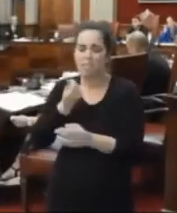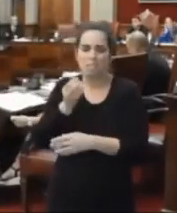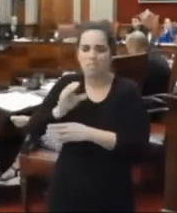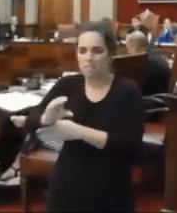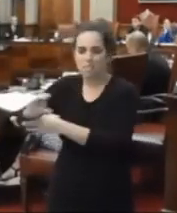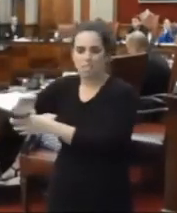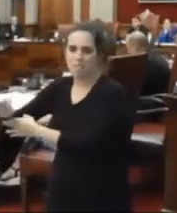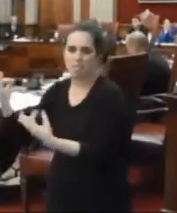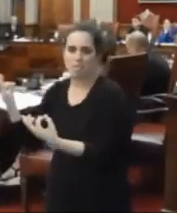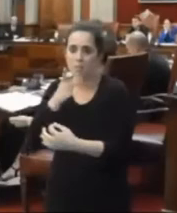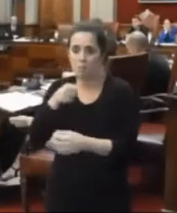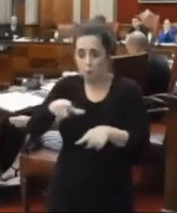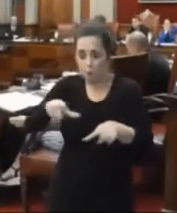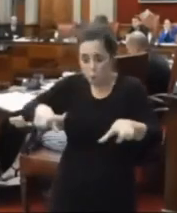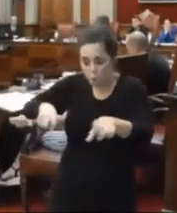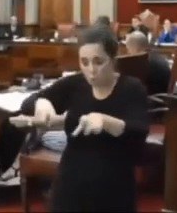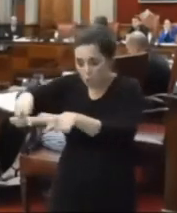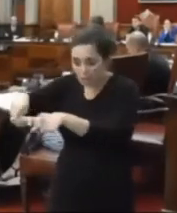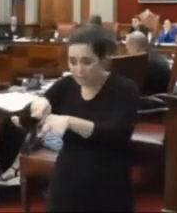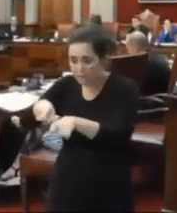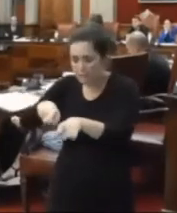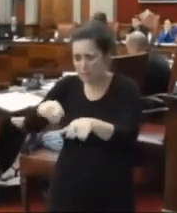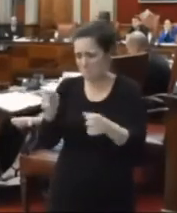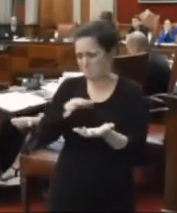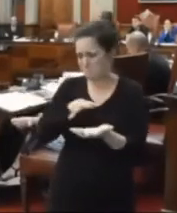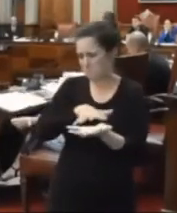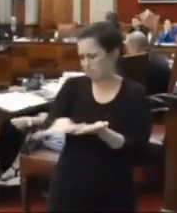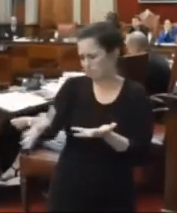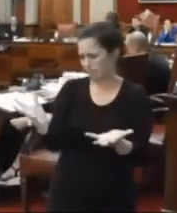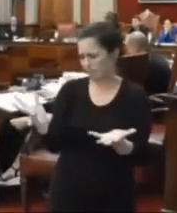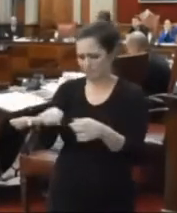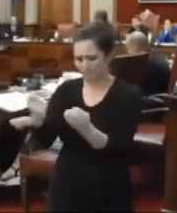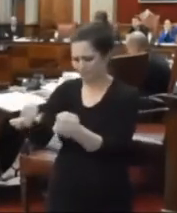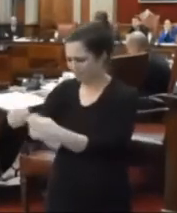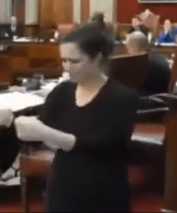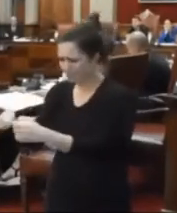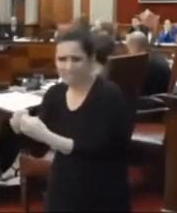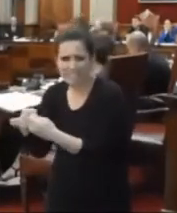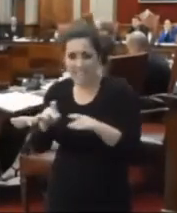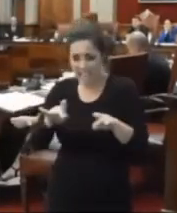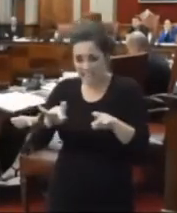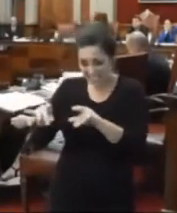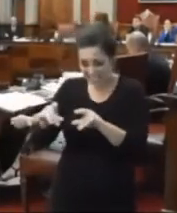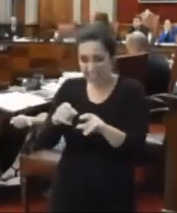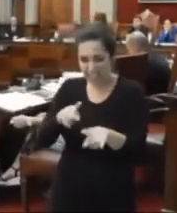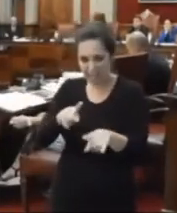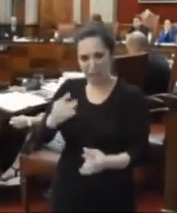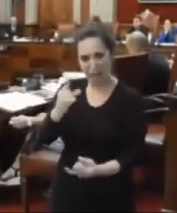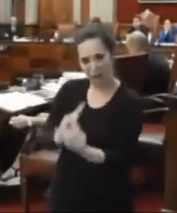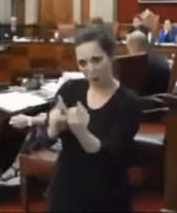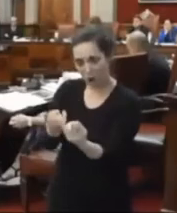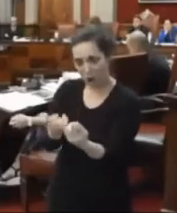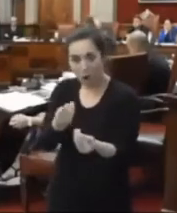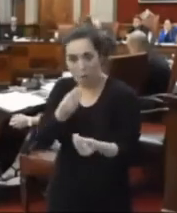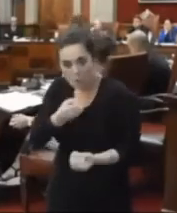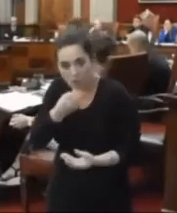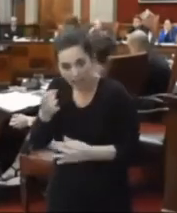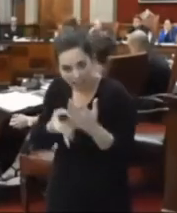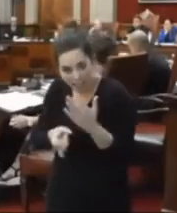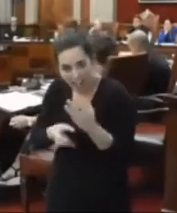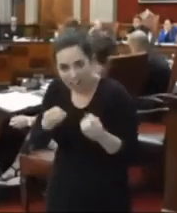están destrozadas. Se han llevado la buena tierra fértil, han roto los canales de riego,